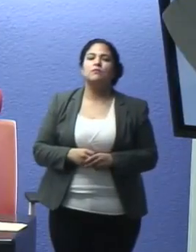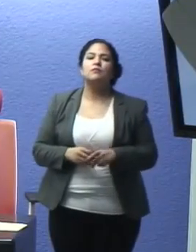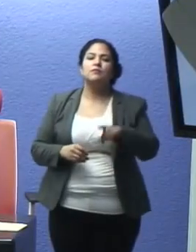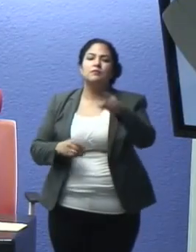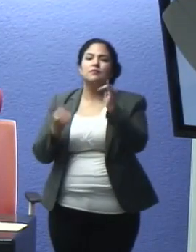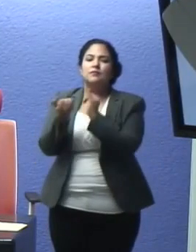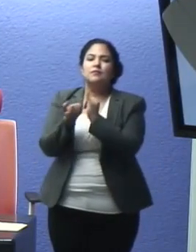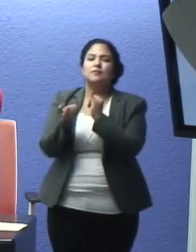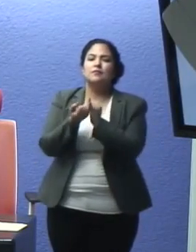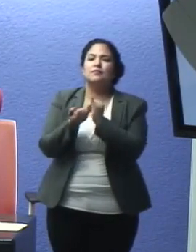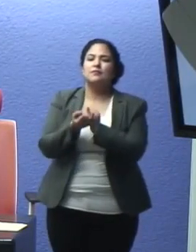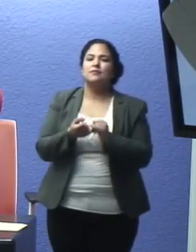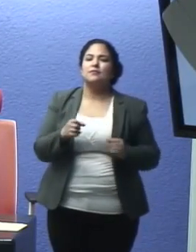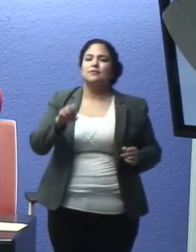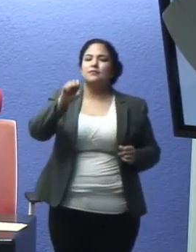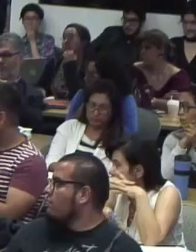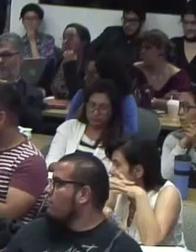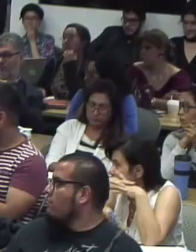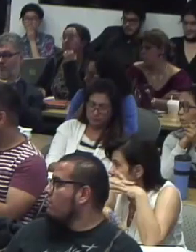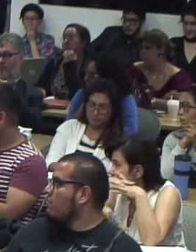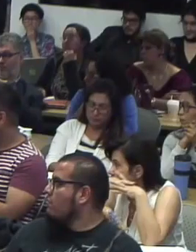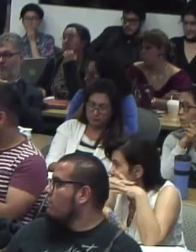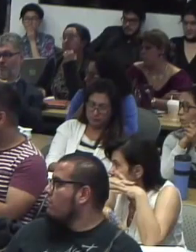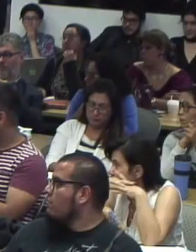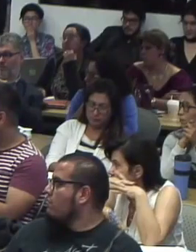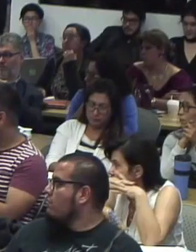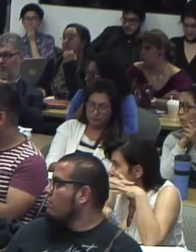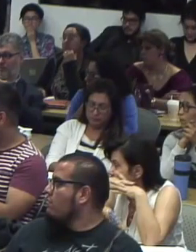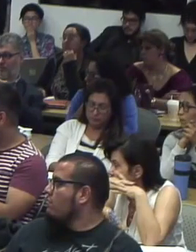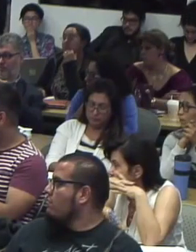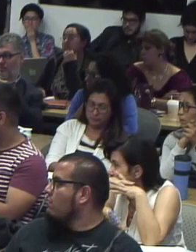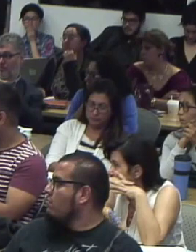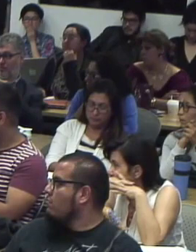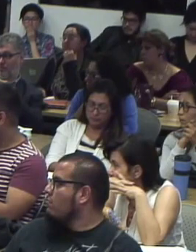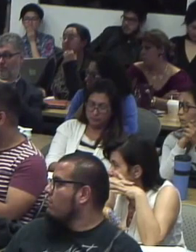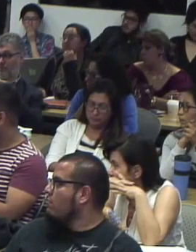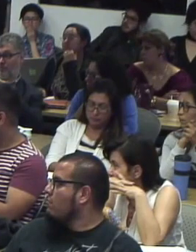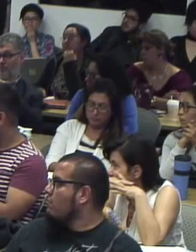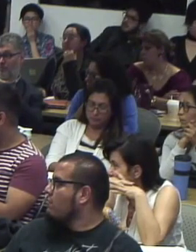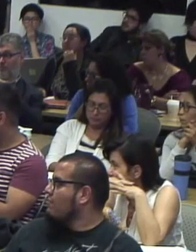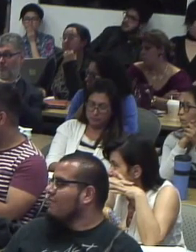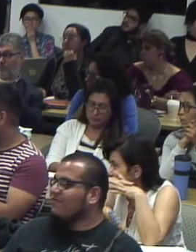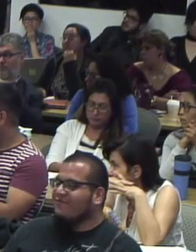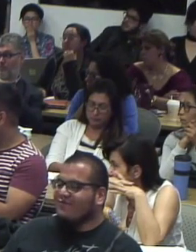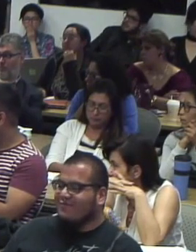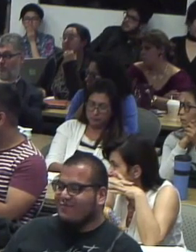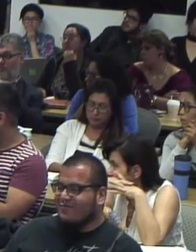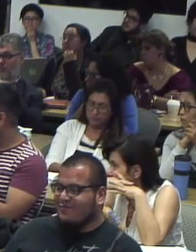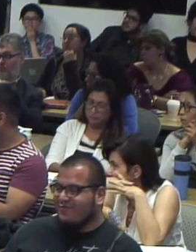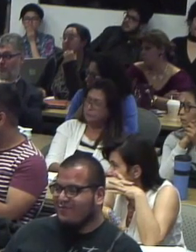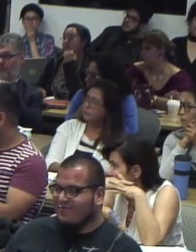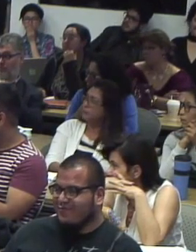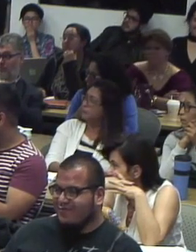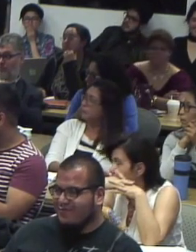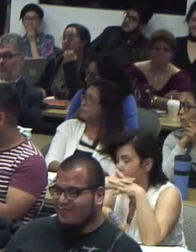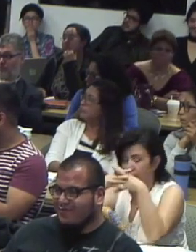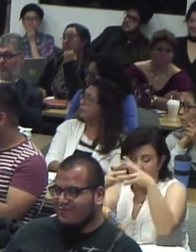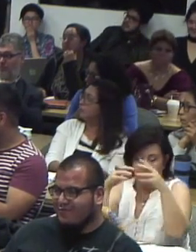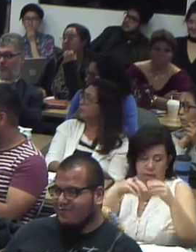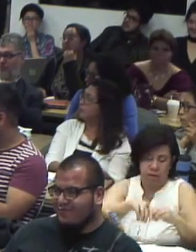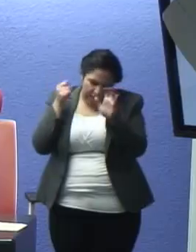Sardel Jacobo, de la FESIS Tacala UNAM, investigo, okay, bueno, desde hace 1,000 años este tema tan complejo,